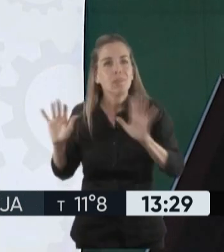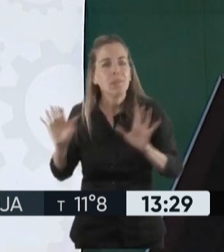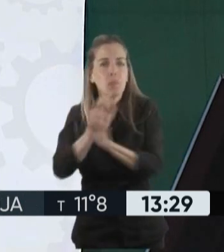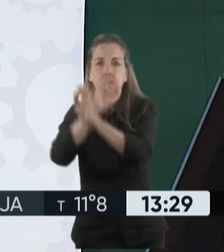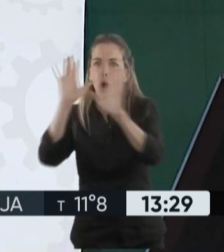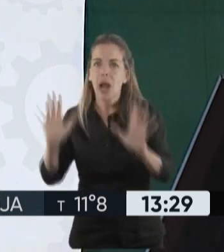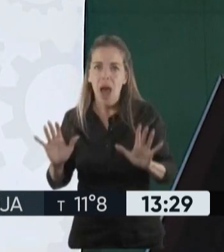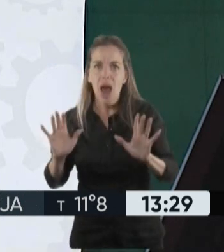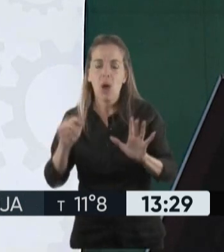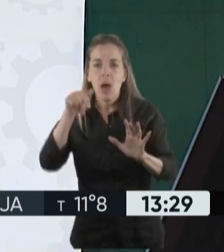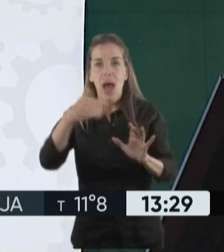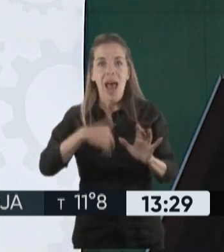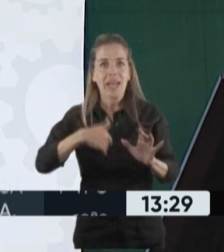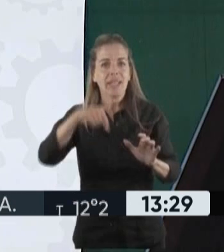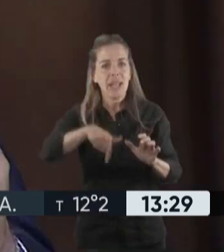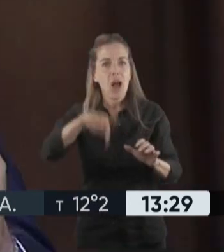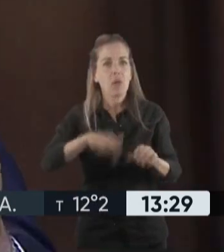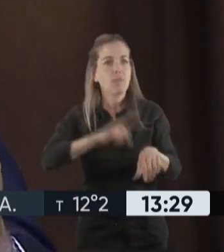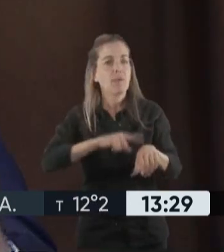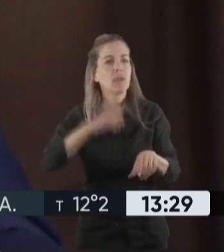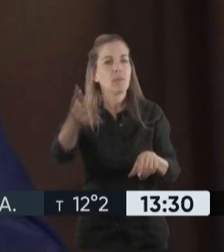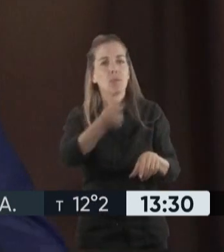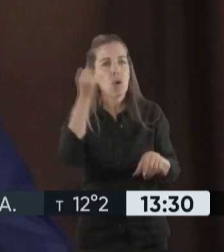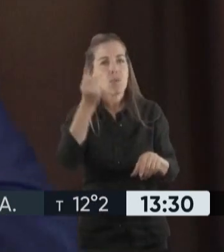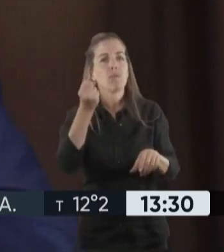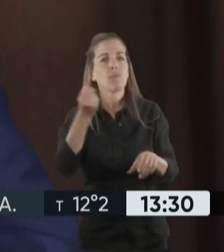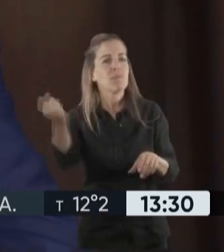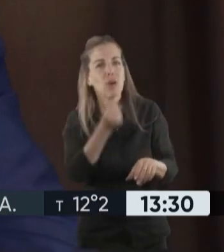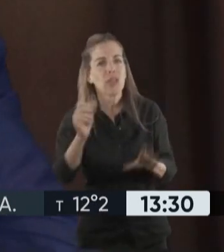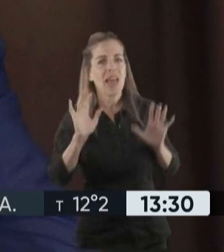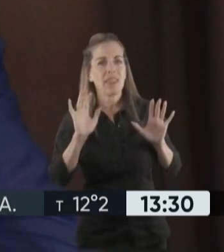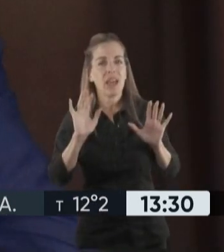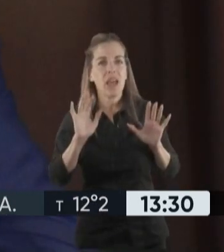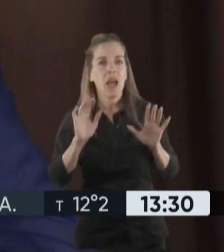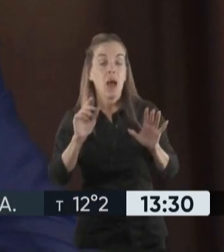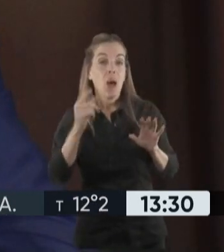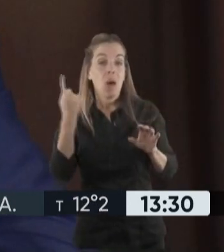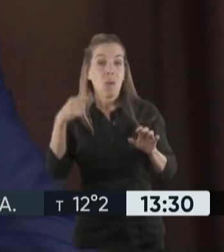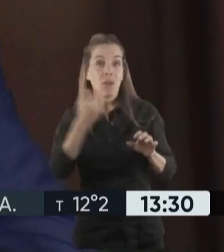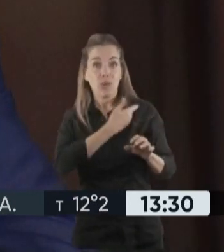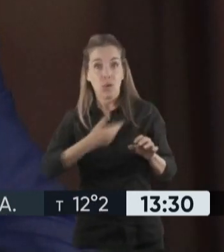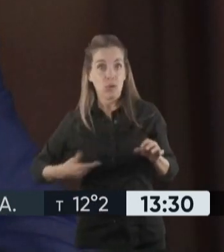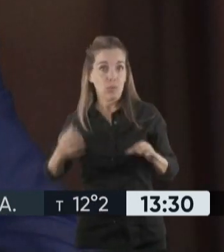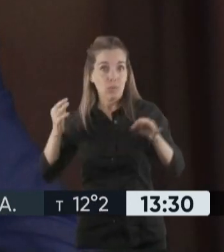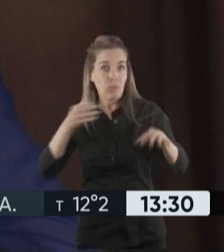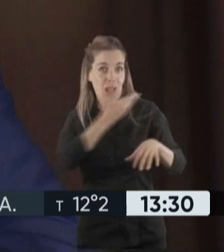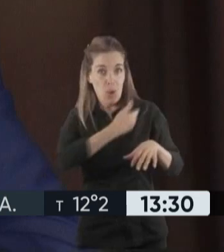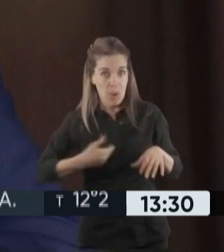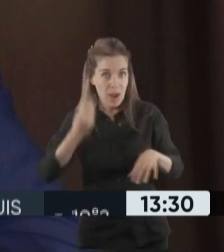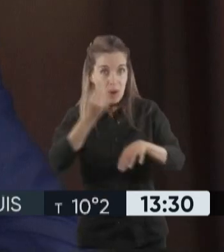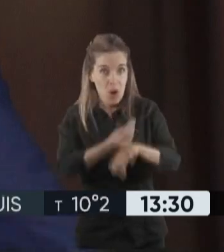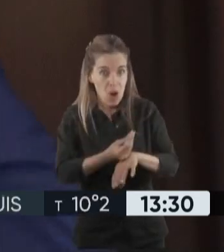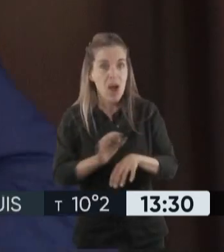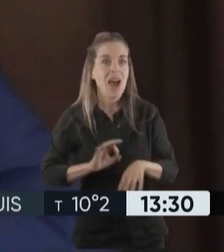claridad. Argentina tiene una enorme oportunidad. La estamos viendo. Miren, cuando nosotros llegamos al gobierno, en el